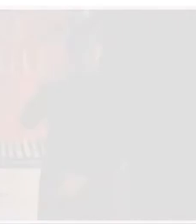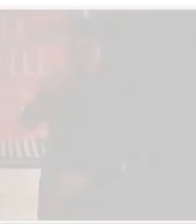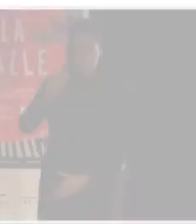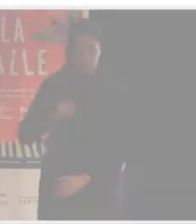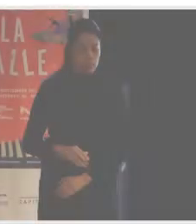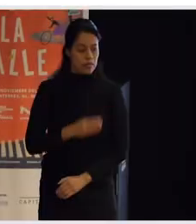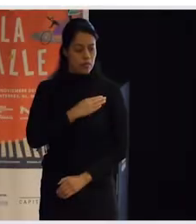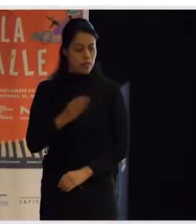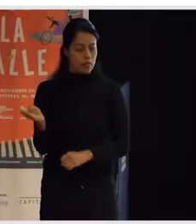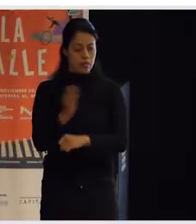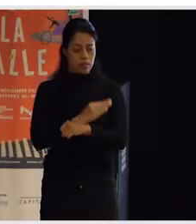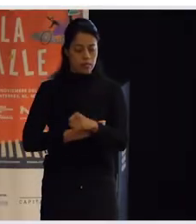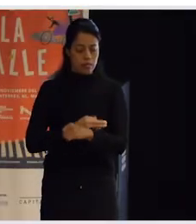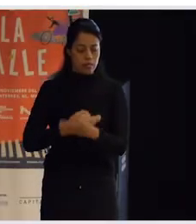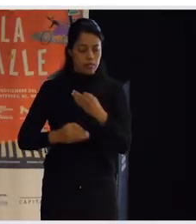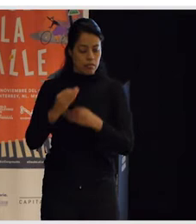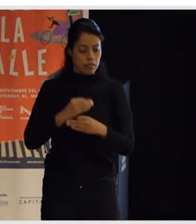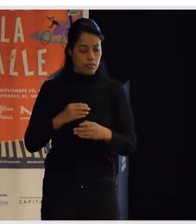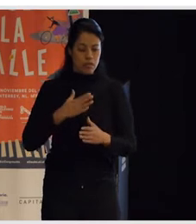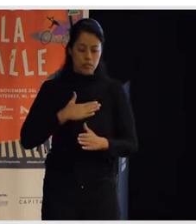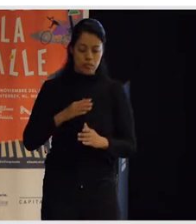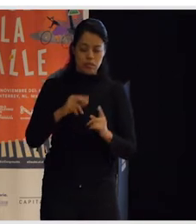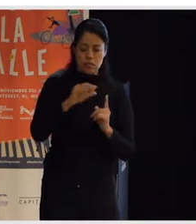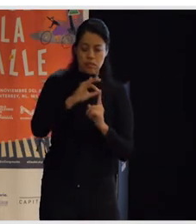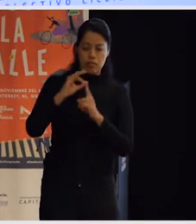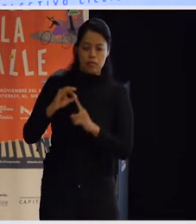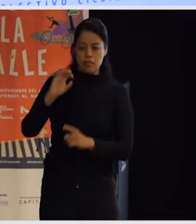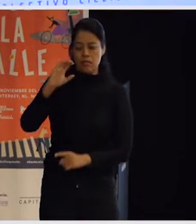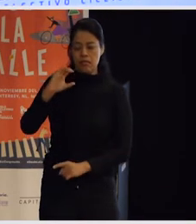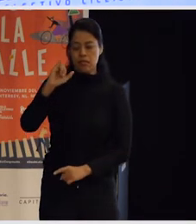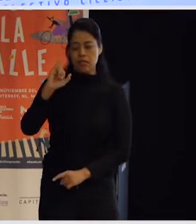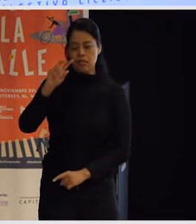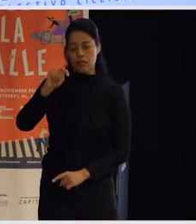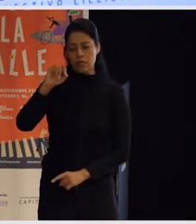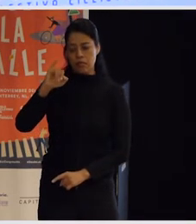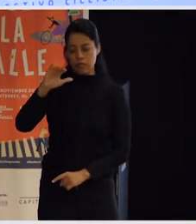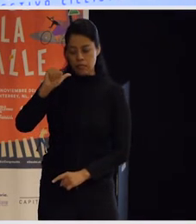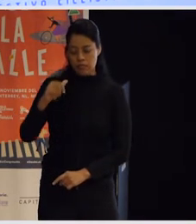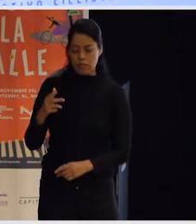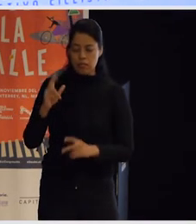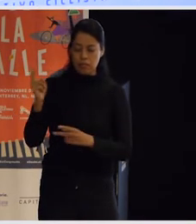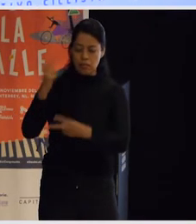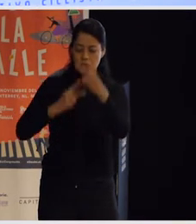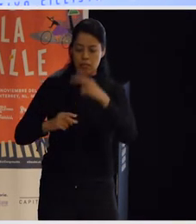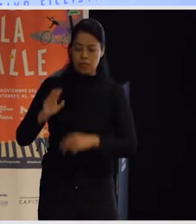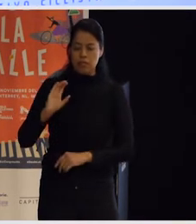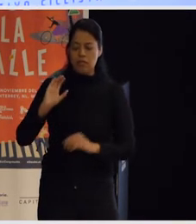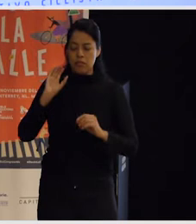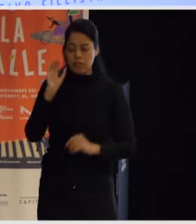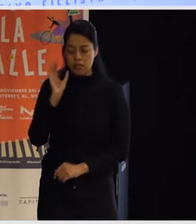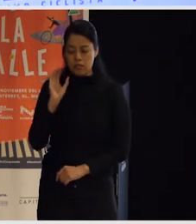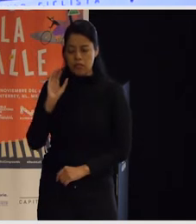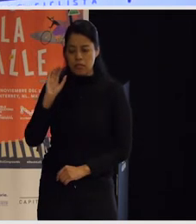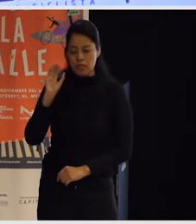buenas tardes a todos ya todas como me presentaron de cinthia lópez vengo desde ciudad juárez y me gustaría empezar con una pregunta quién de